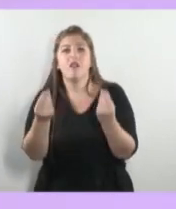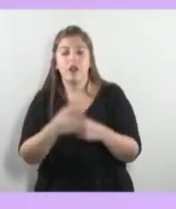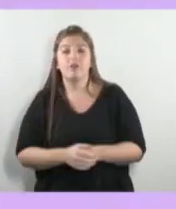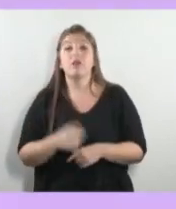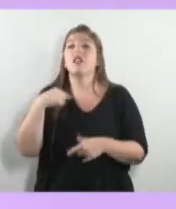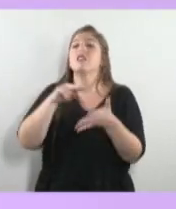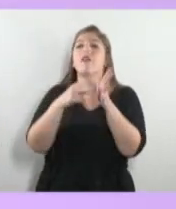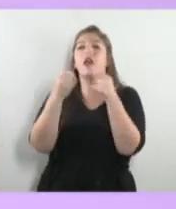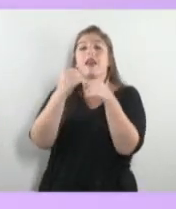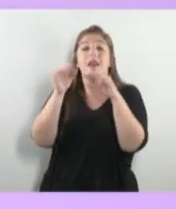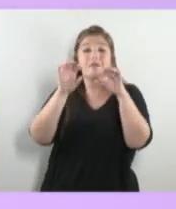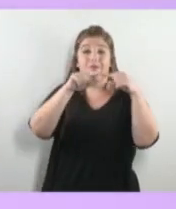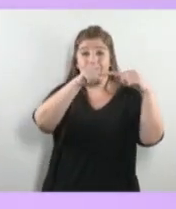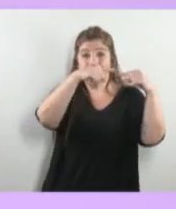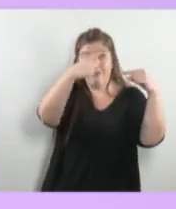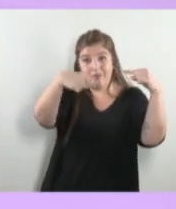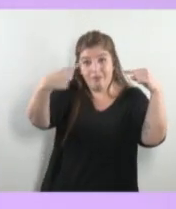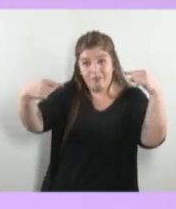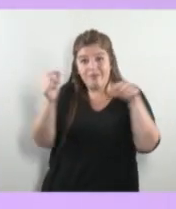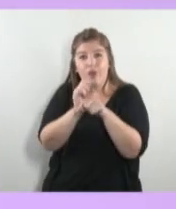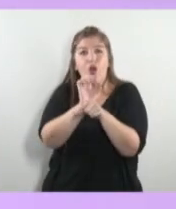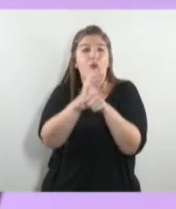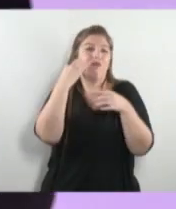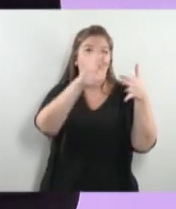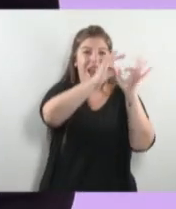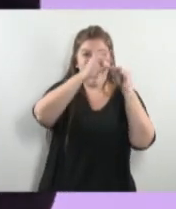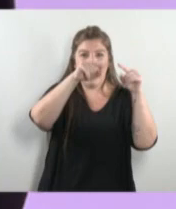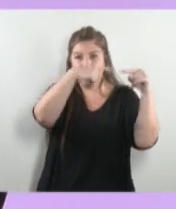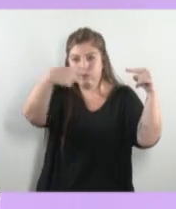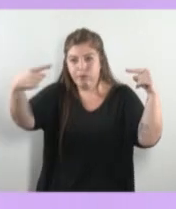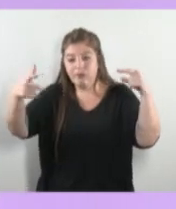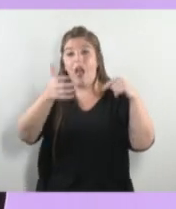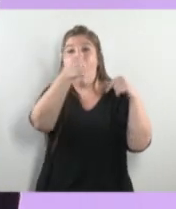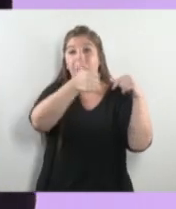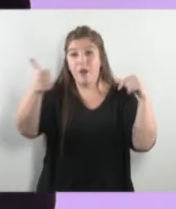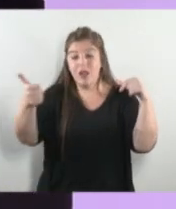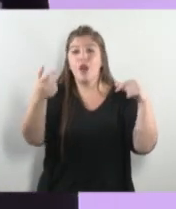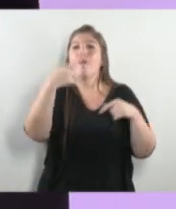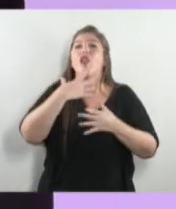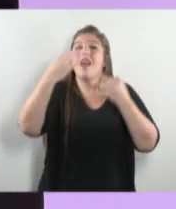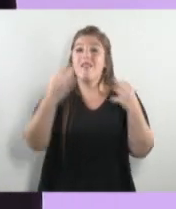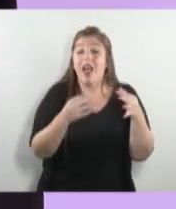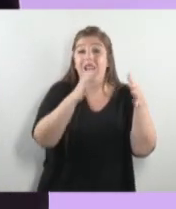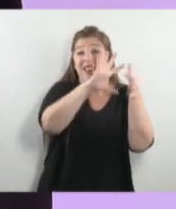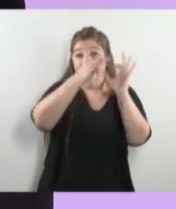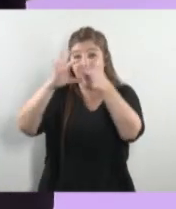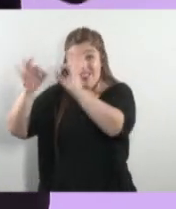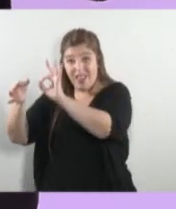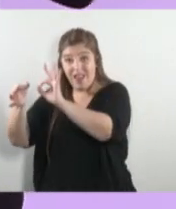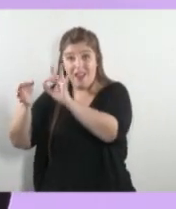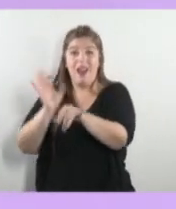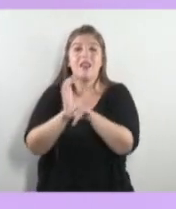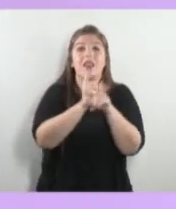habíamos hablado hace un rato que estaban formadas por una cadena lineal de aminoácidos, pero en realidad esa cadena que, digamos, en